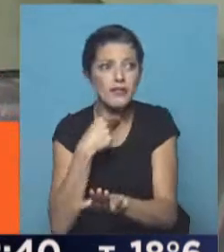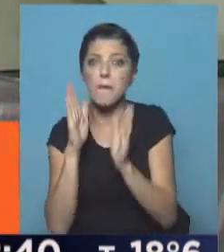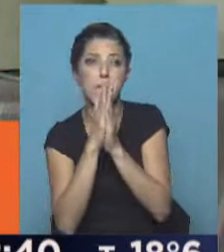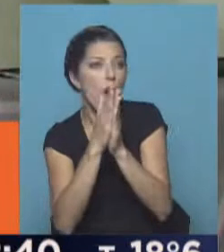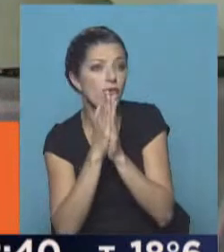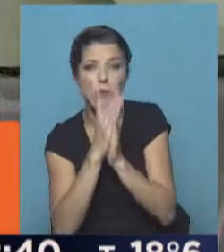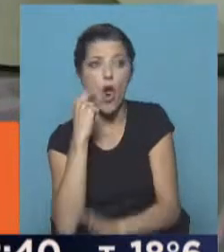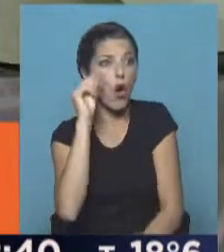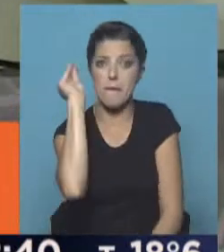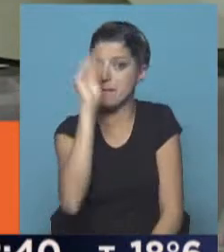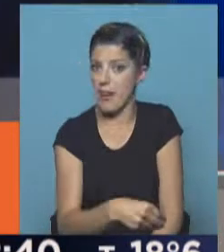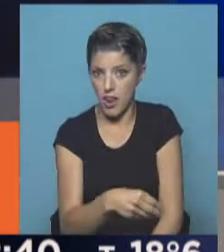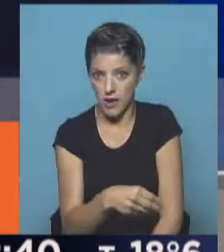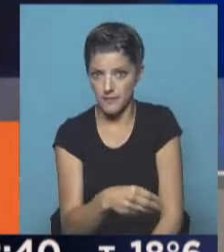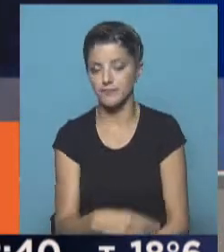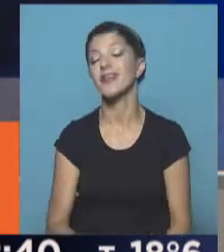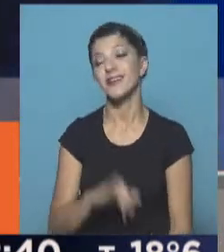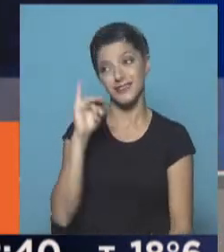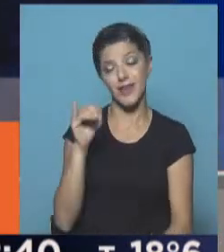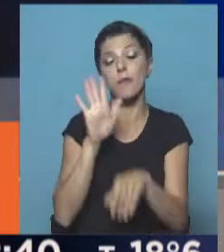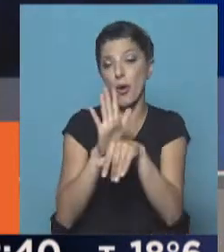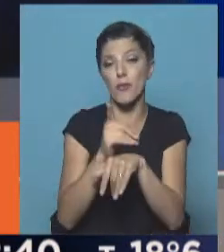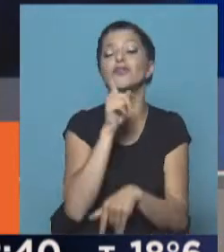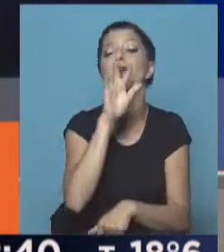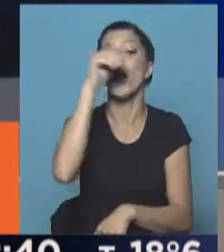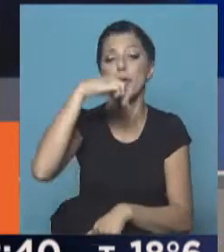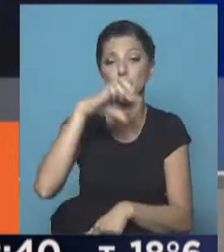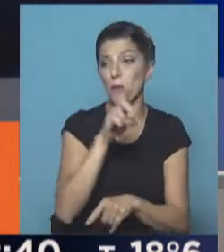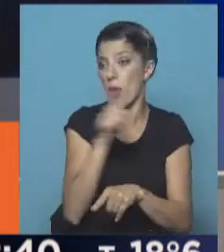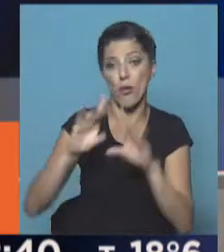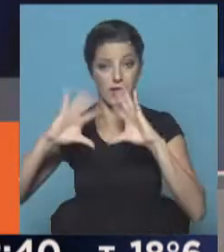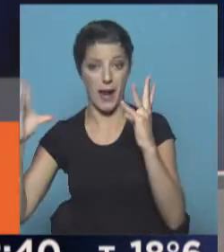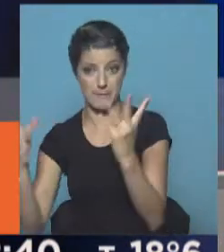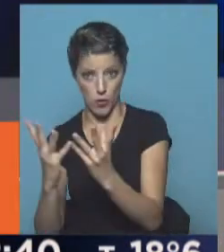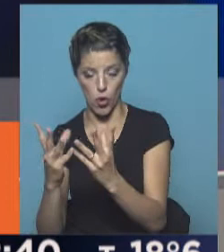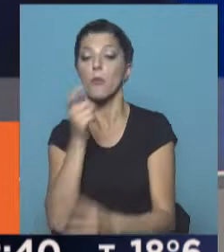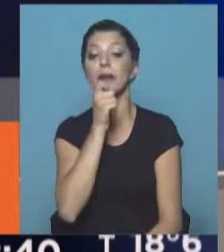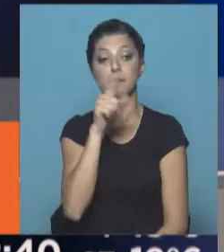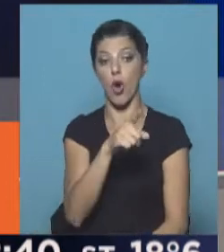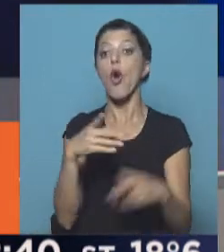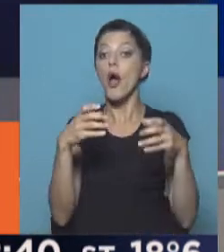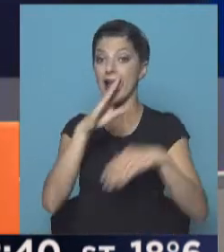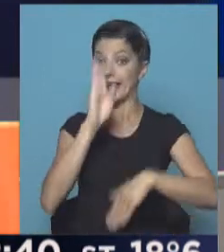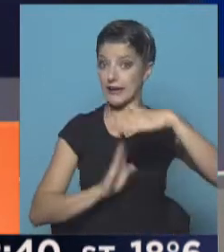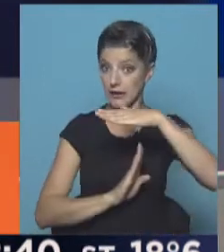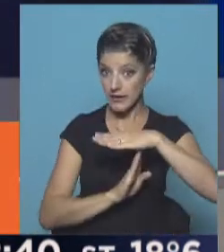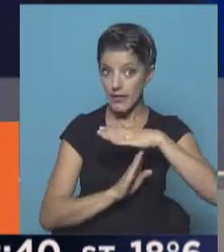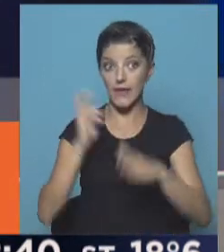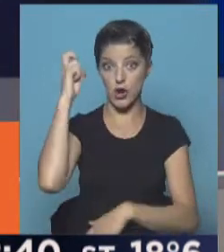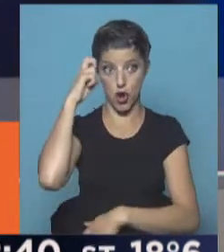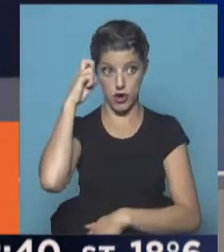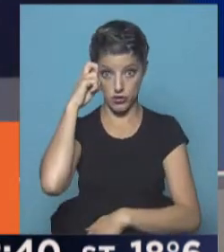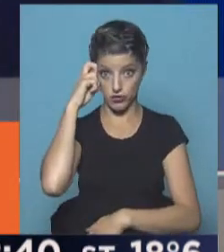Trump contra el mundo, esta es la realidad. Trump contra los republicanos, empezando por Paul Ryan, que le quitó el apoyo. Estamos hablando del jefe en el Congreso y